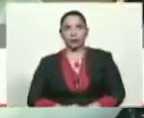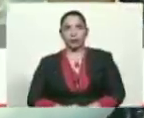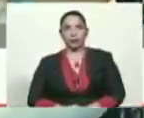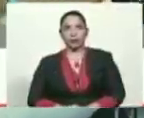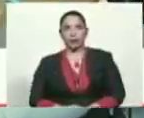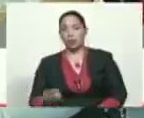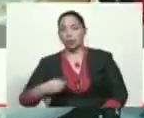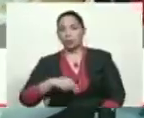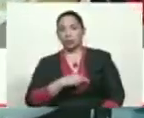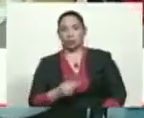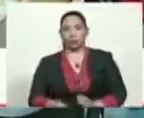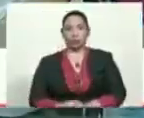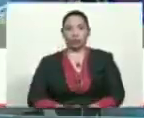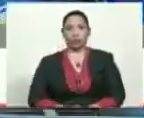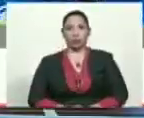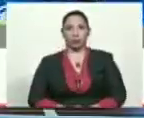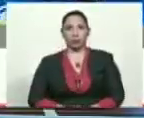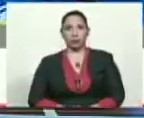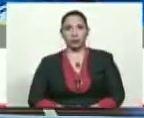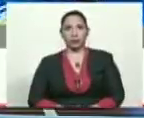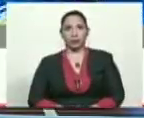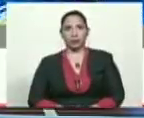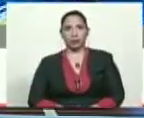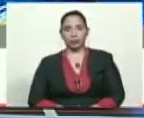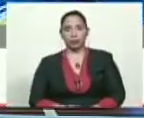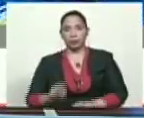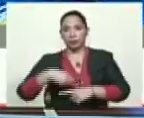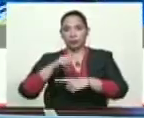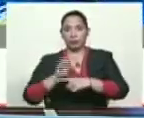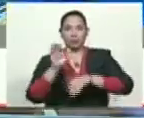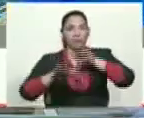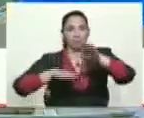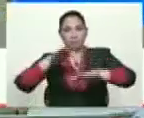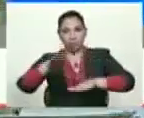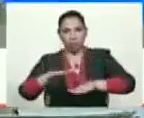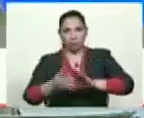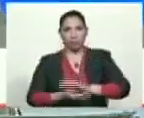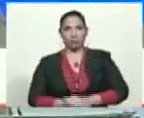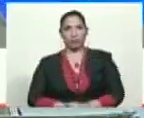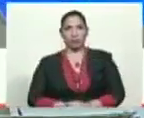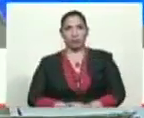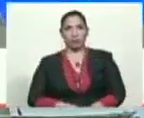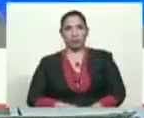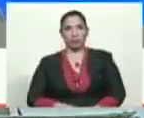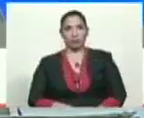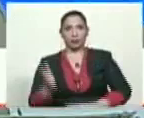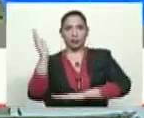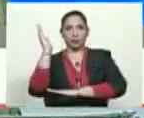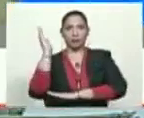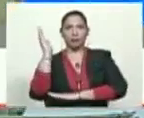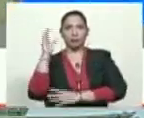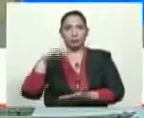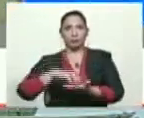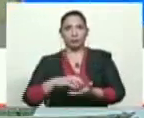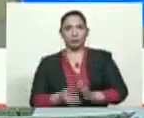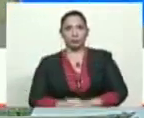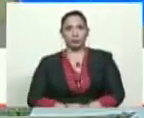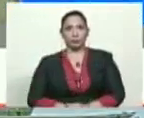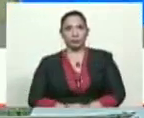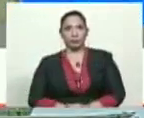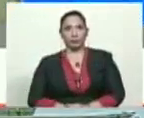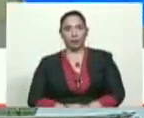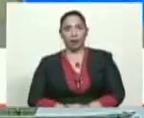y que vamos a empezar con el primer paso tenemos el estado la gravedad los